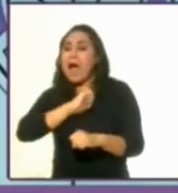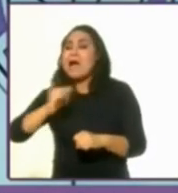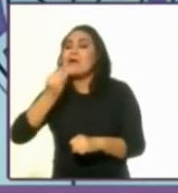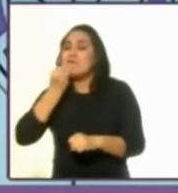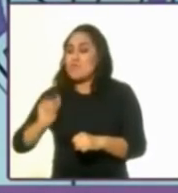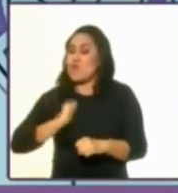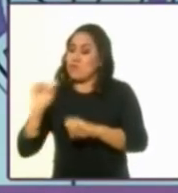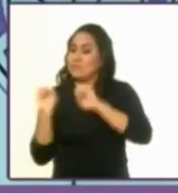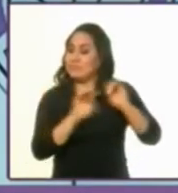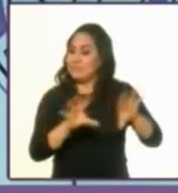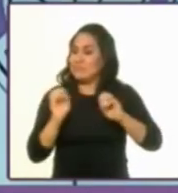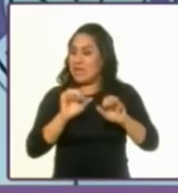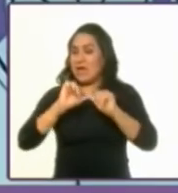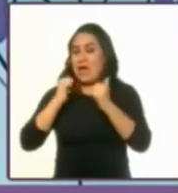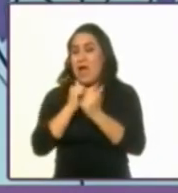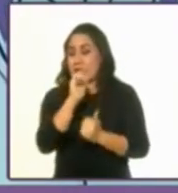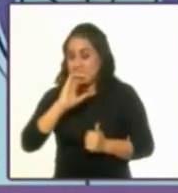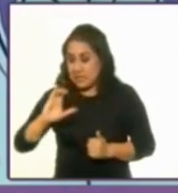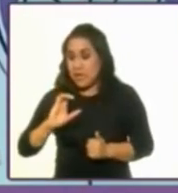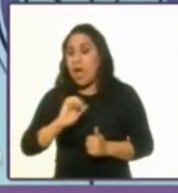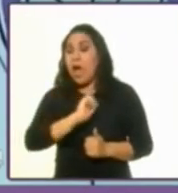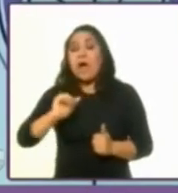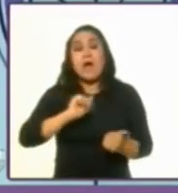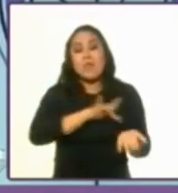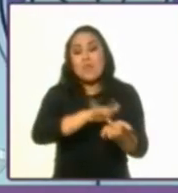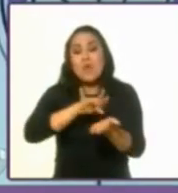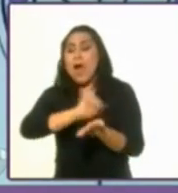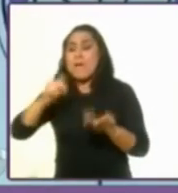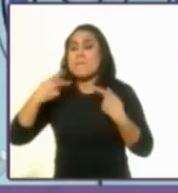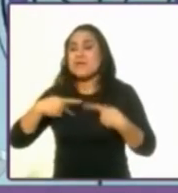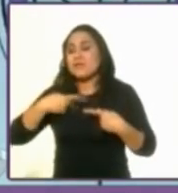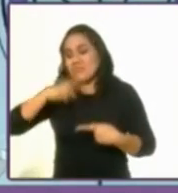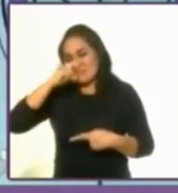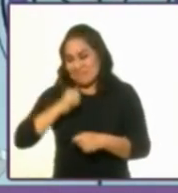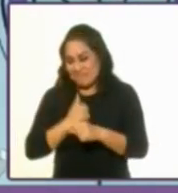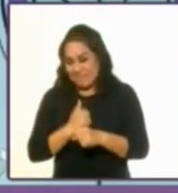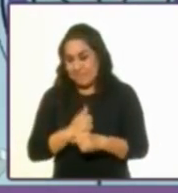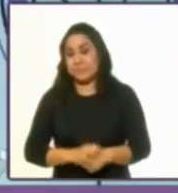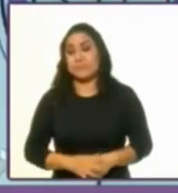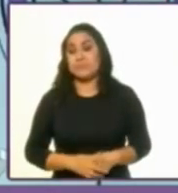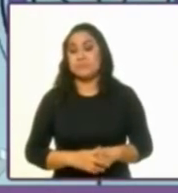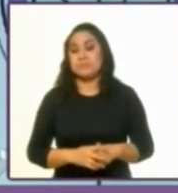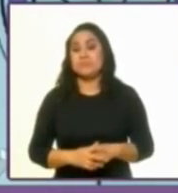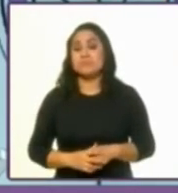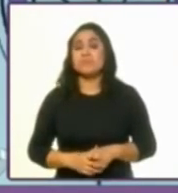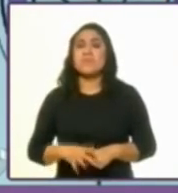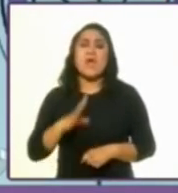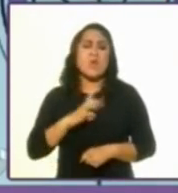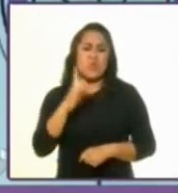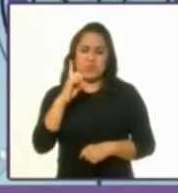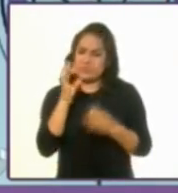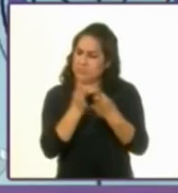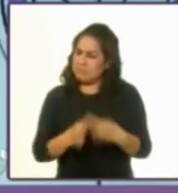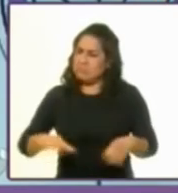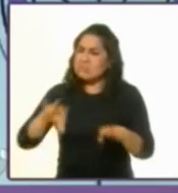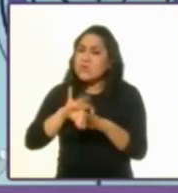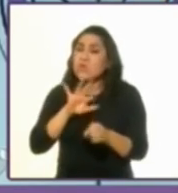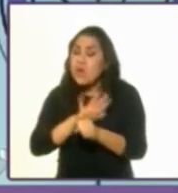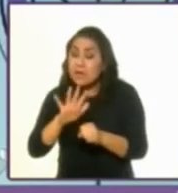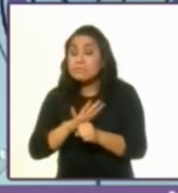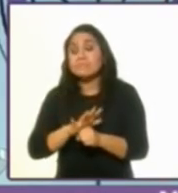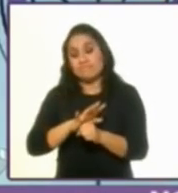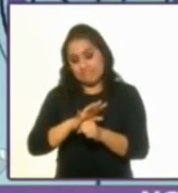para apoyar a personas en estado vulnerable algo muy prince muy muy importante es es